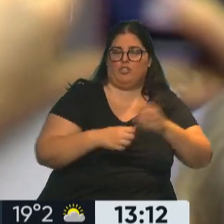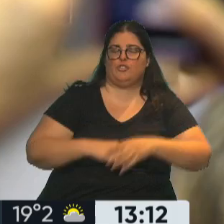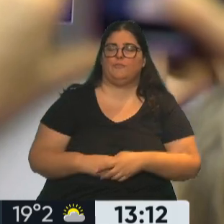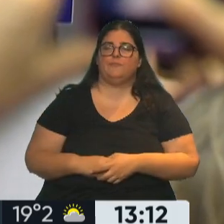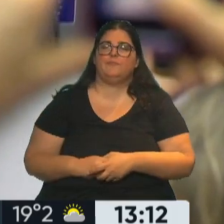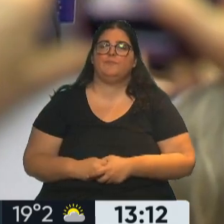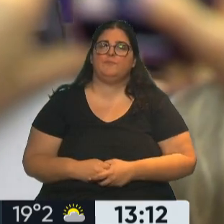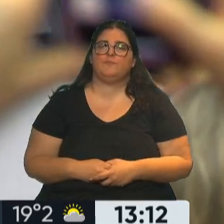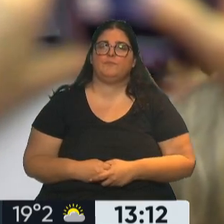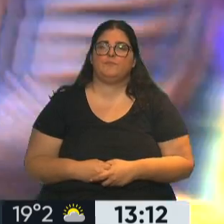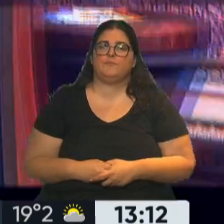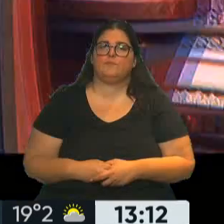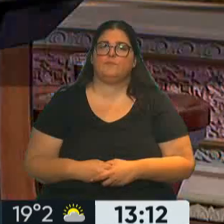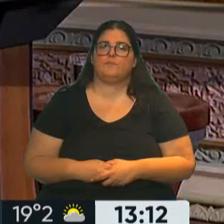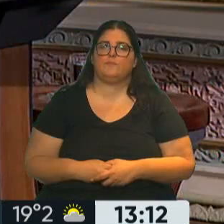su